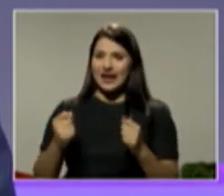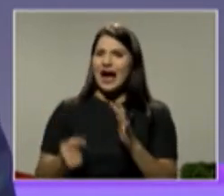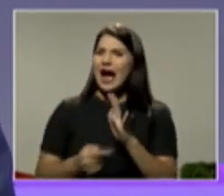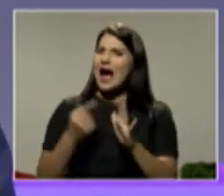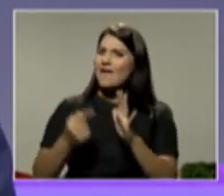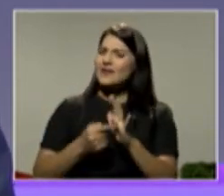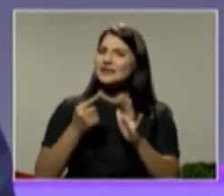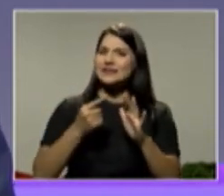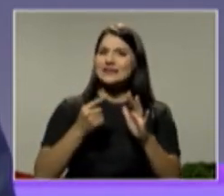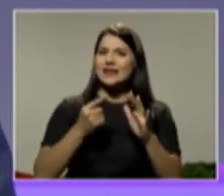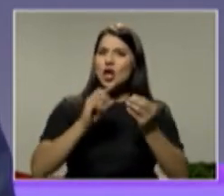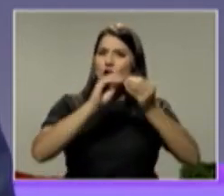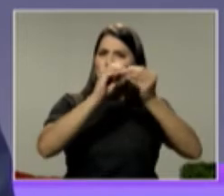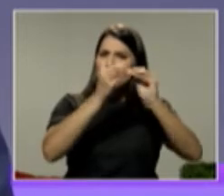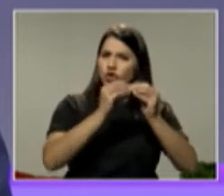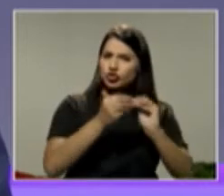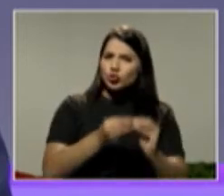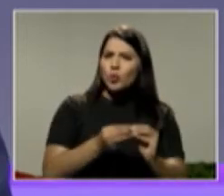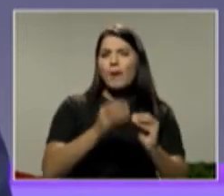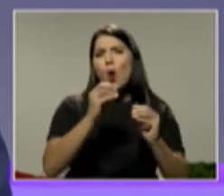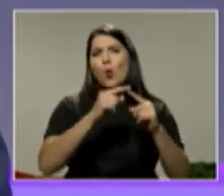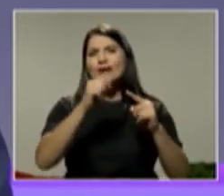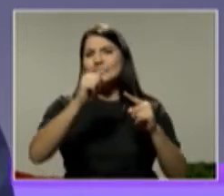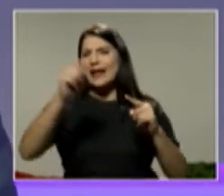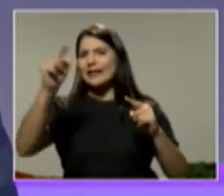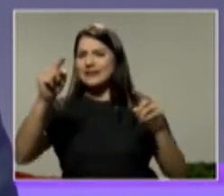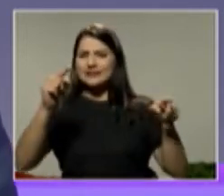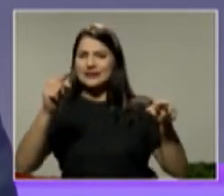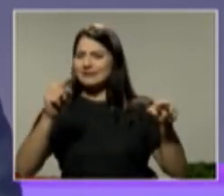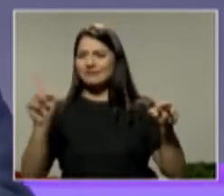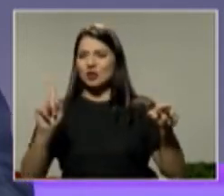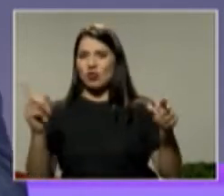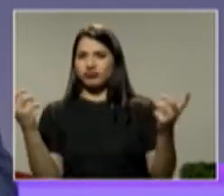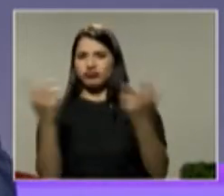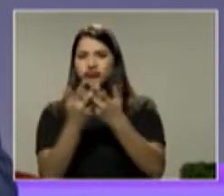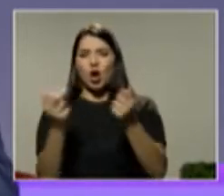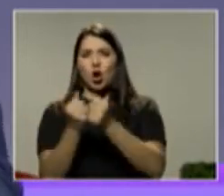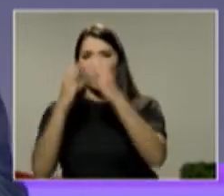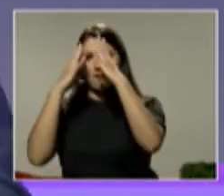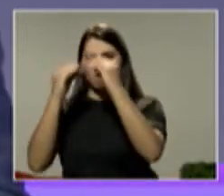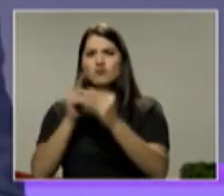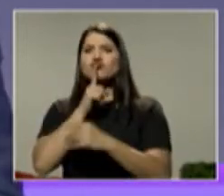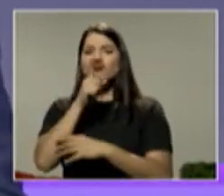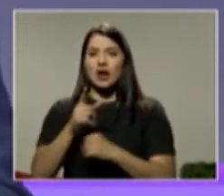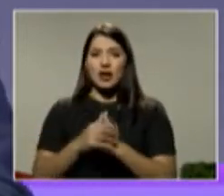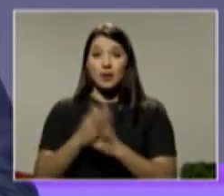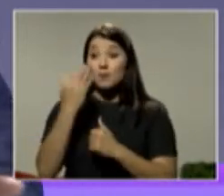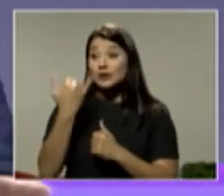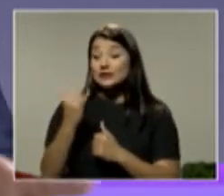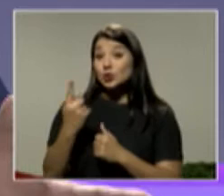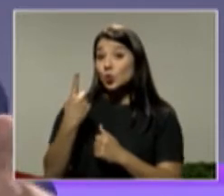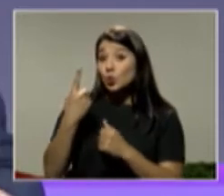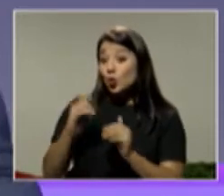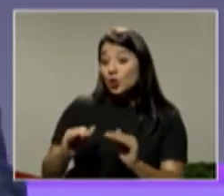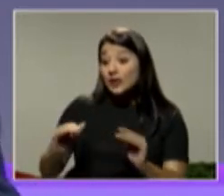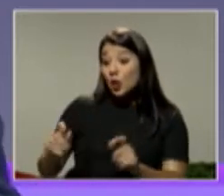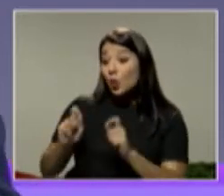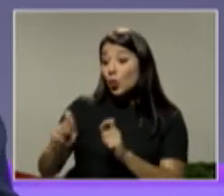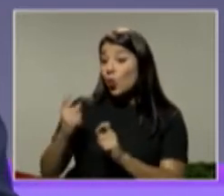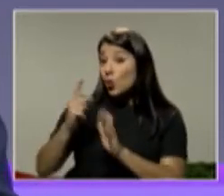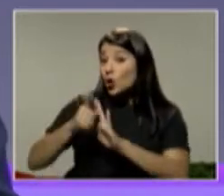no reflejan lo que vemos en la realidad de nuestros niños en primaria, porque a veces si un niño recibe 1 hora, ya se considera que sí